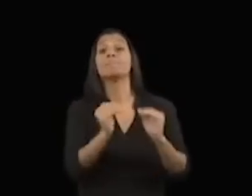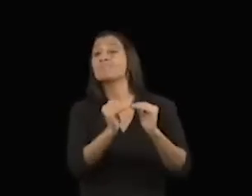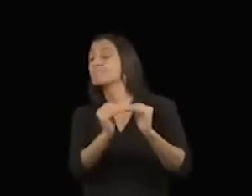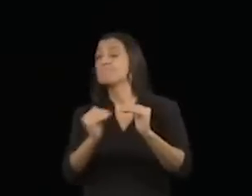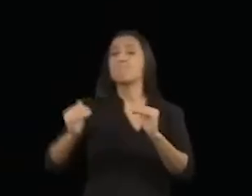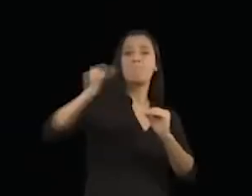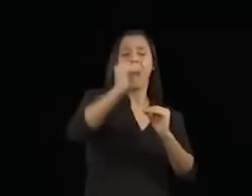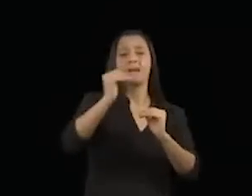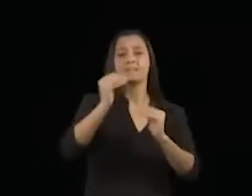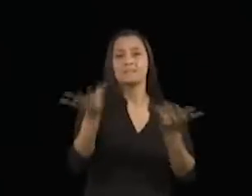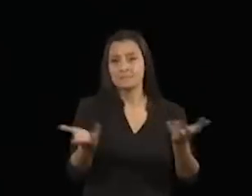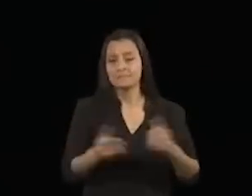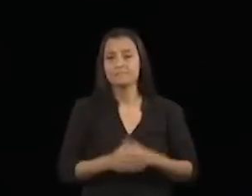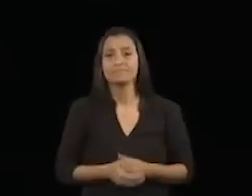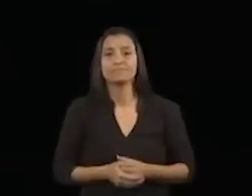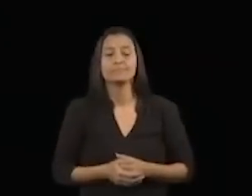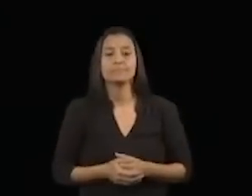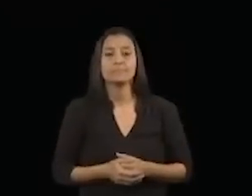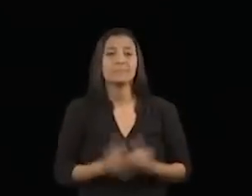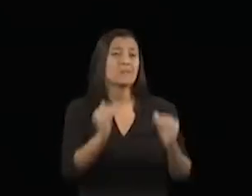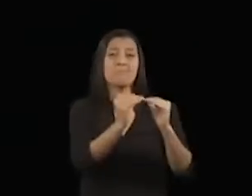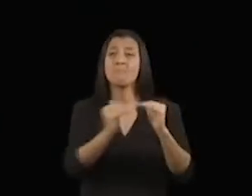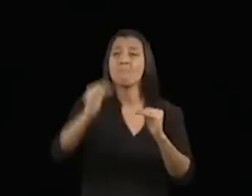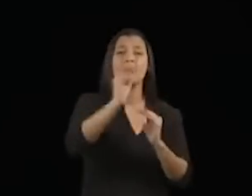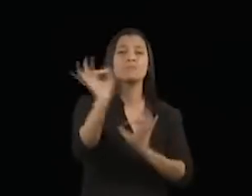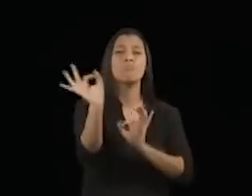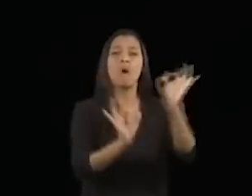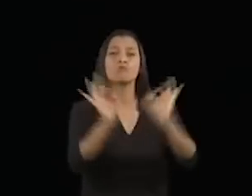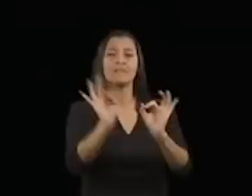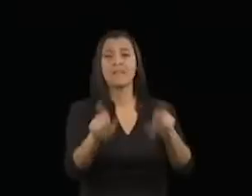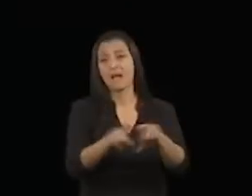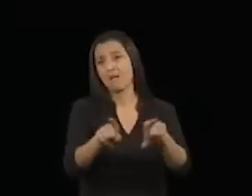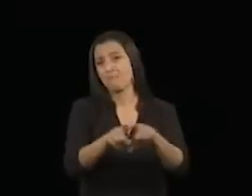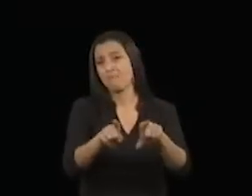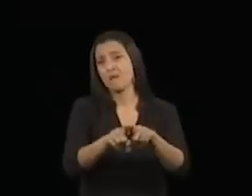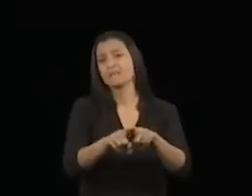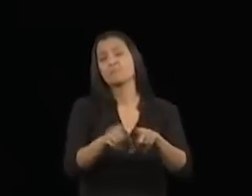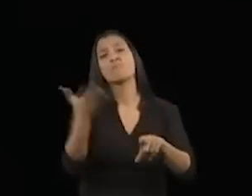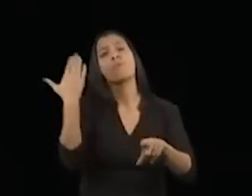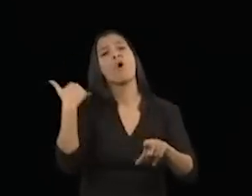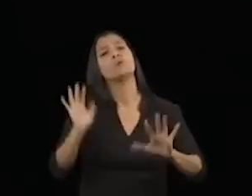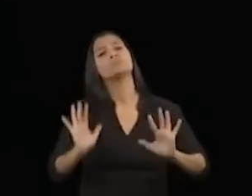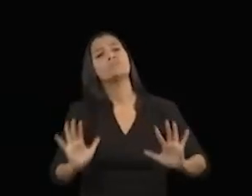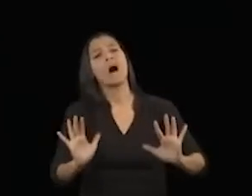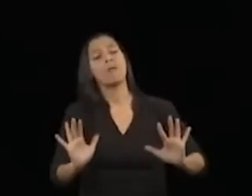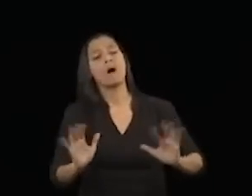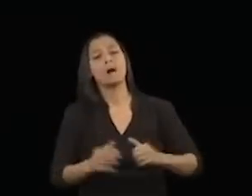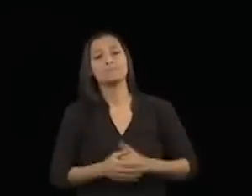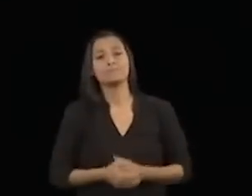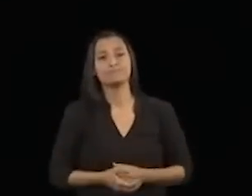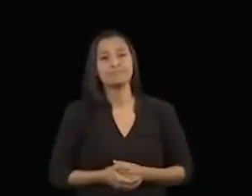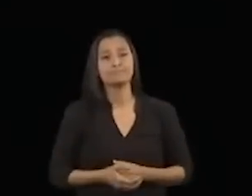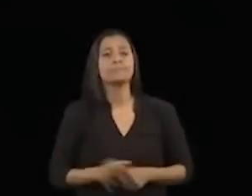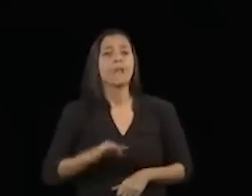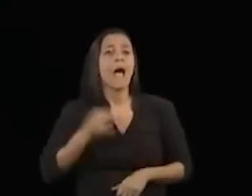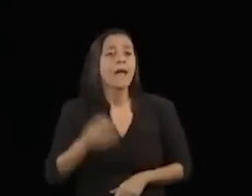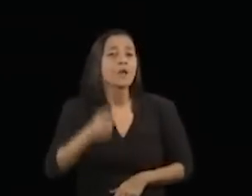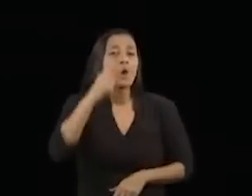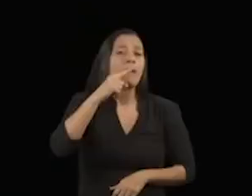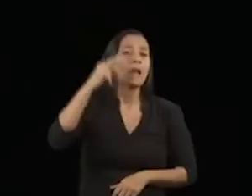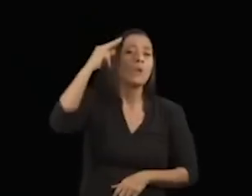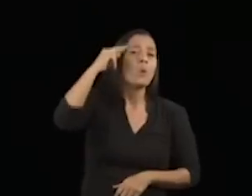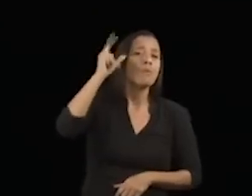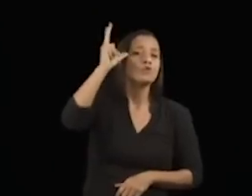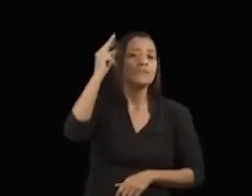de niveles a los que se habían percibido en el año